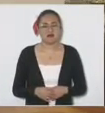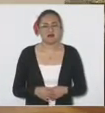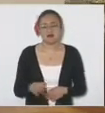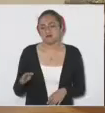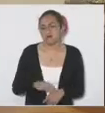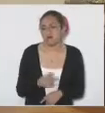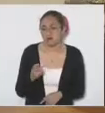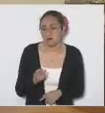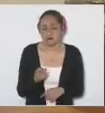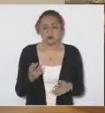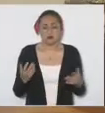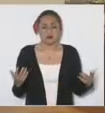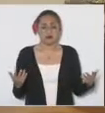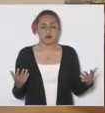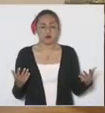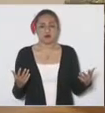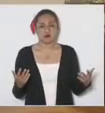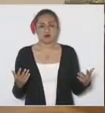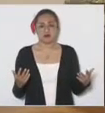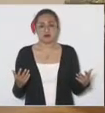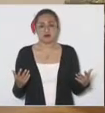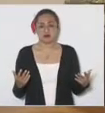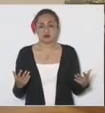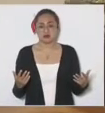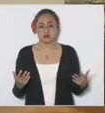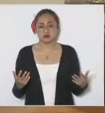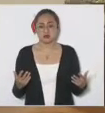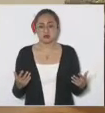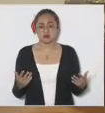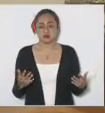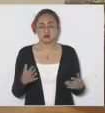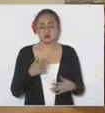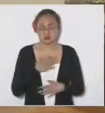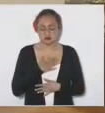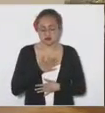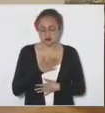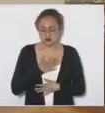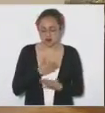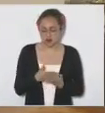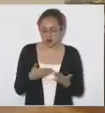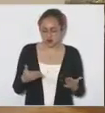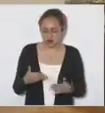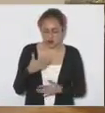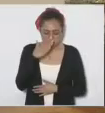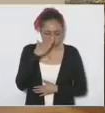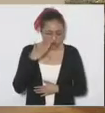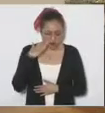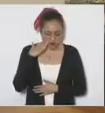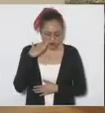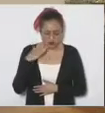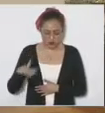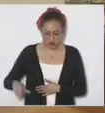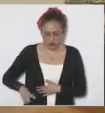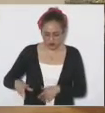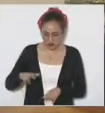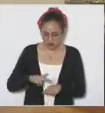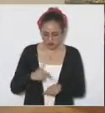eso yo yo Miguel Barbosa llama